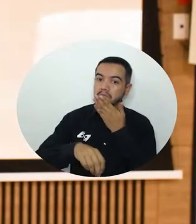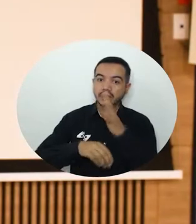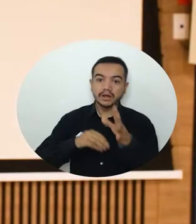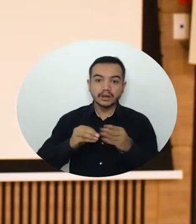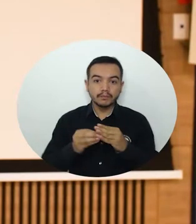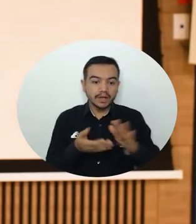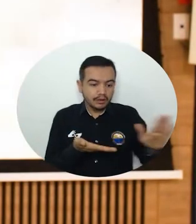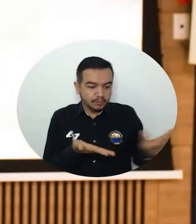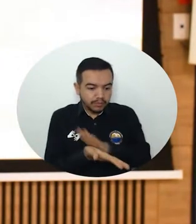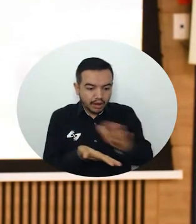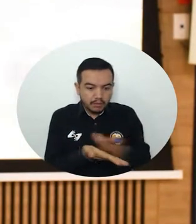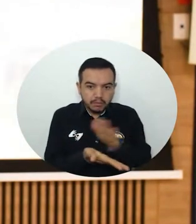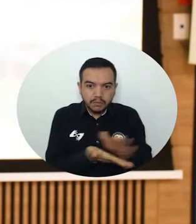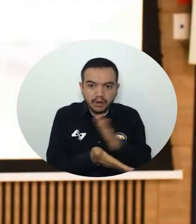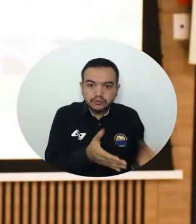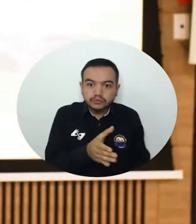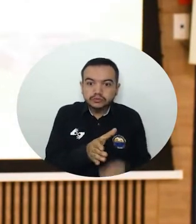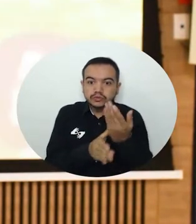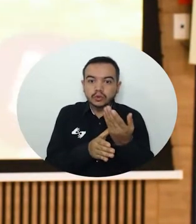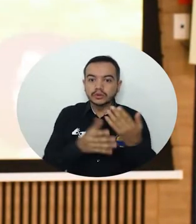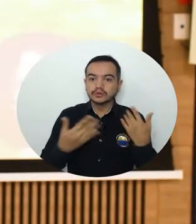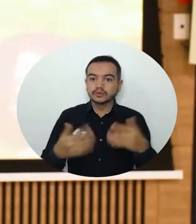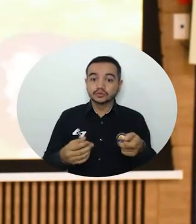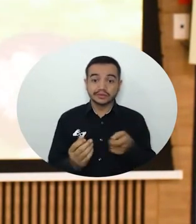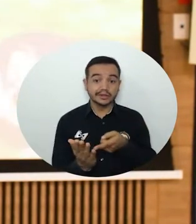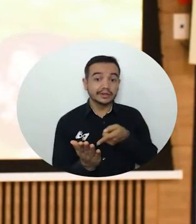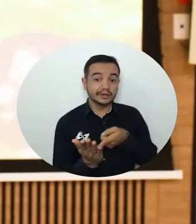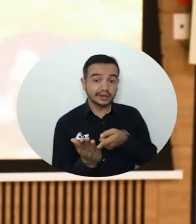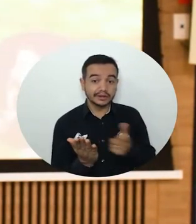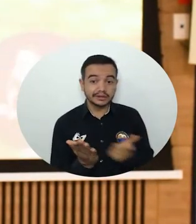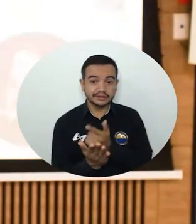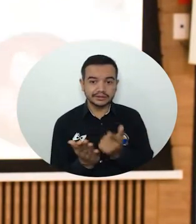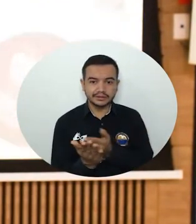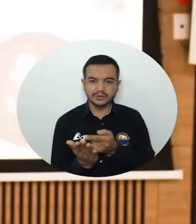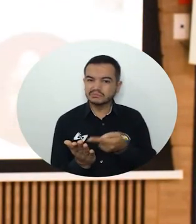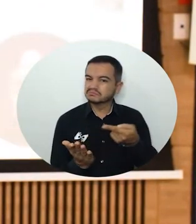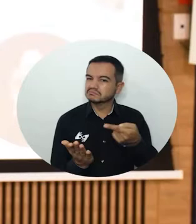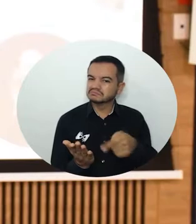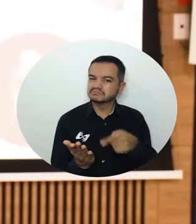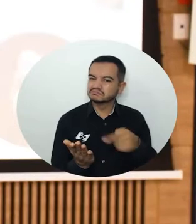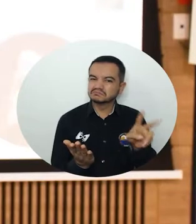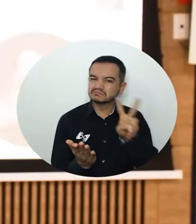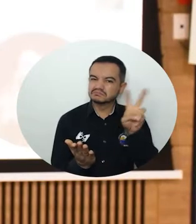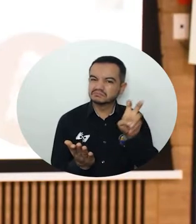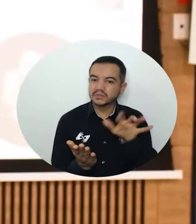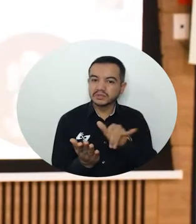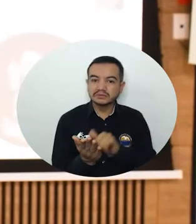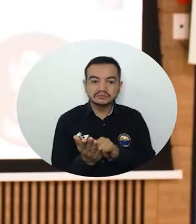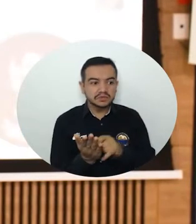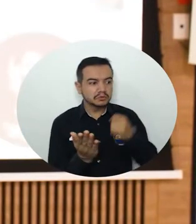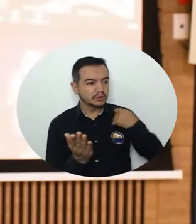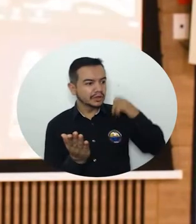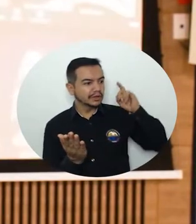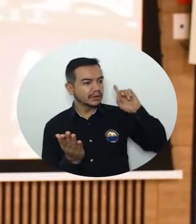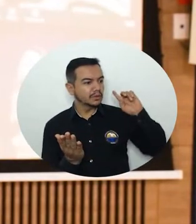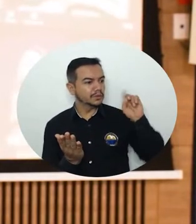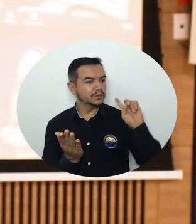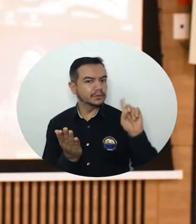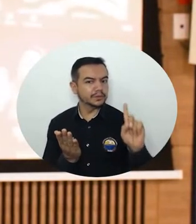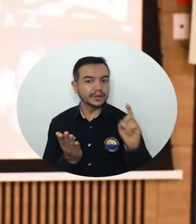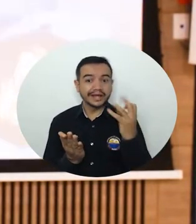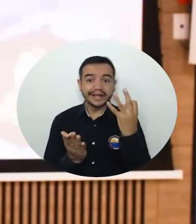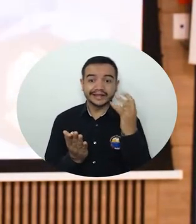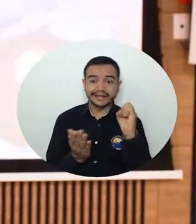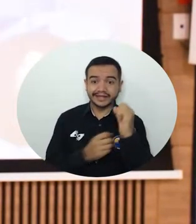poder publicar este tipo de obras. Es un texto básicamente que recoge la experiencia académica de unos 30 años